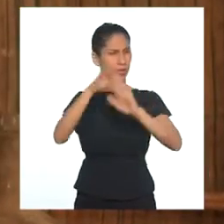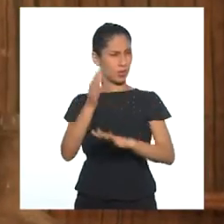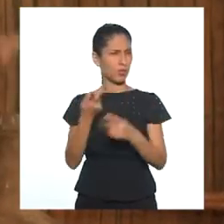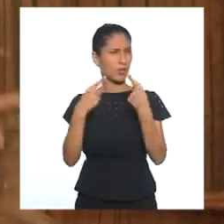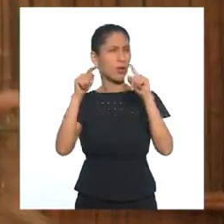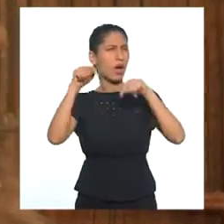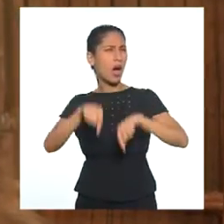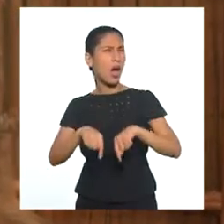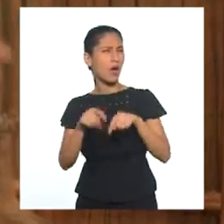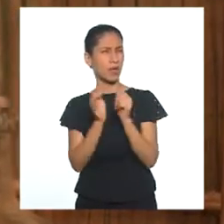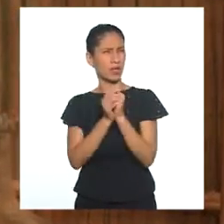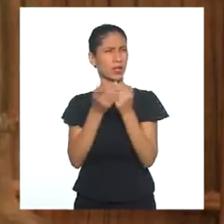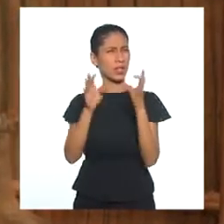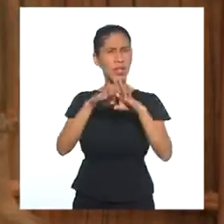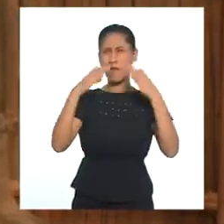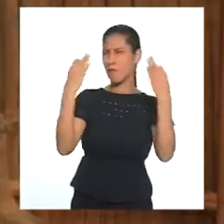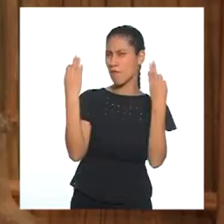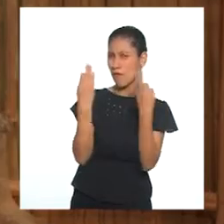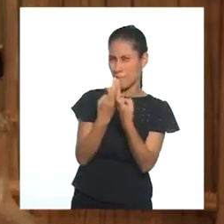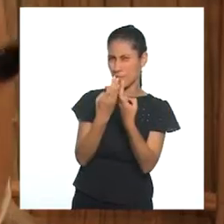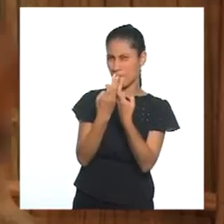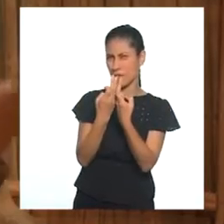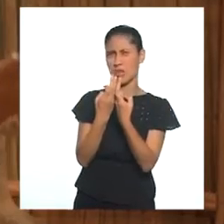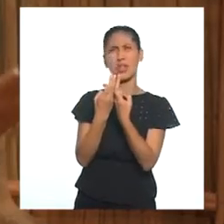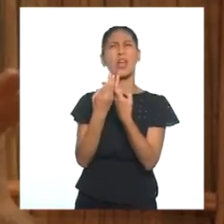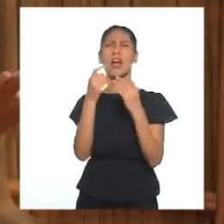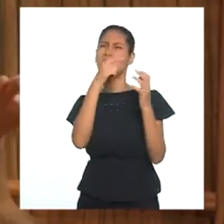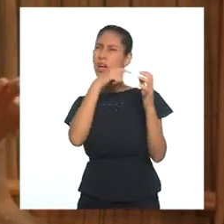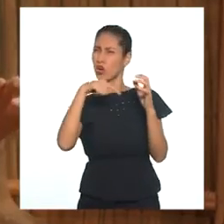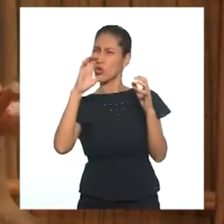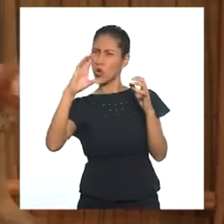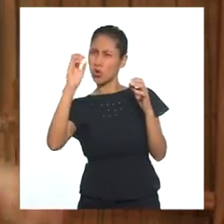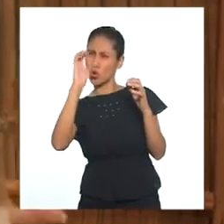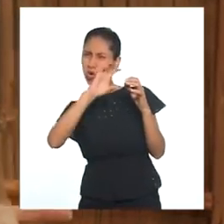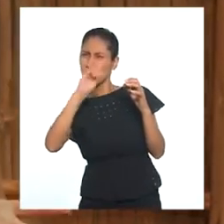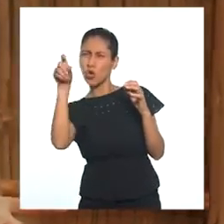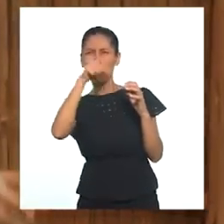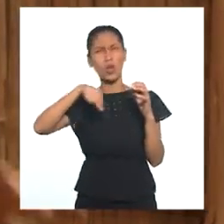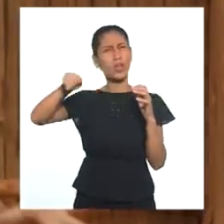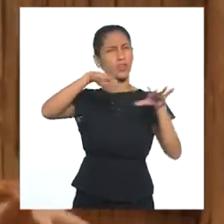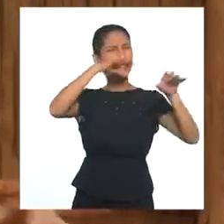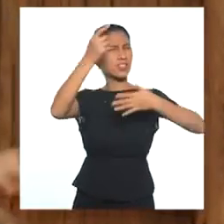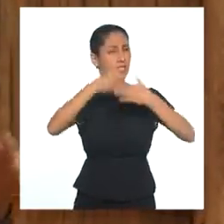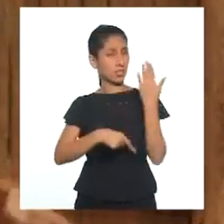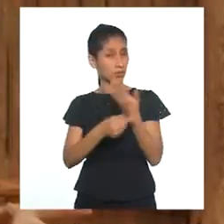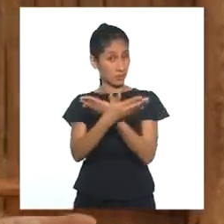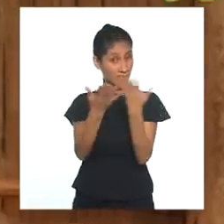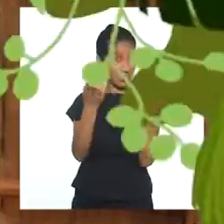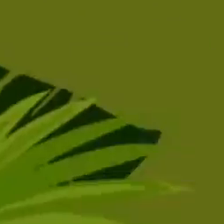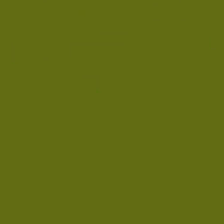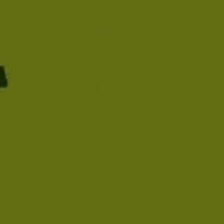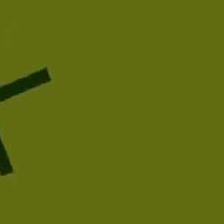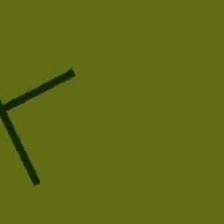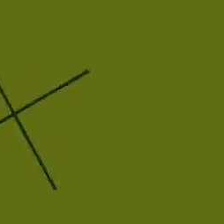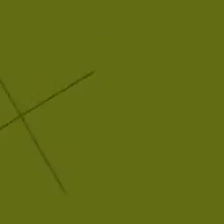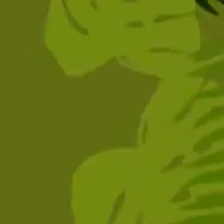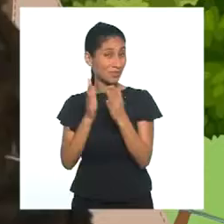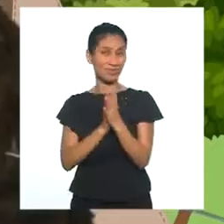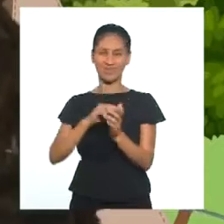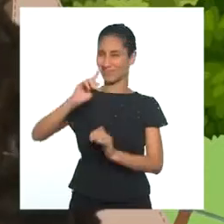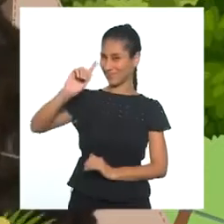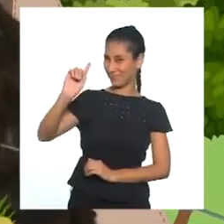¿qué actividades compartirán esta vez con Coco? ¿Ustedes quieren saber cuáles son?